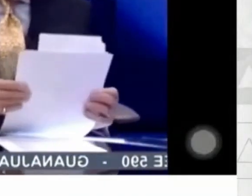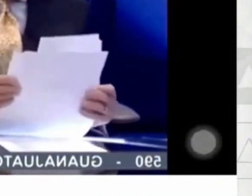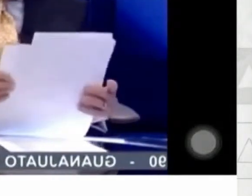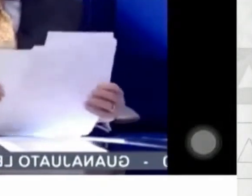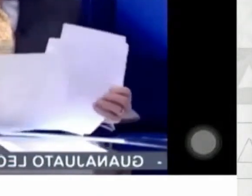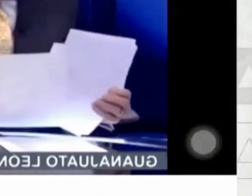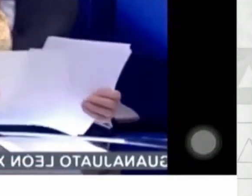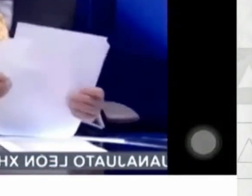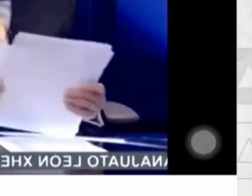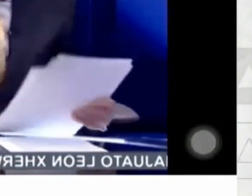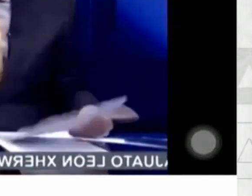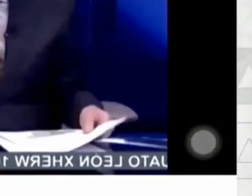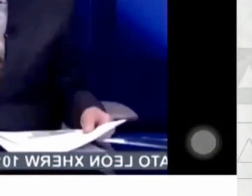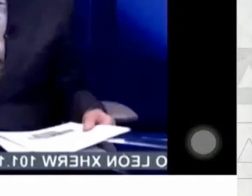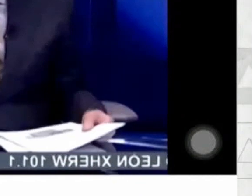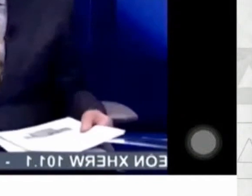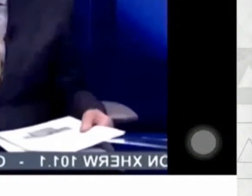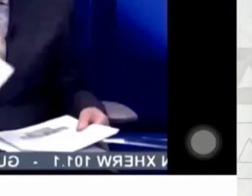mi guión.